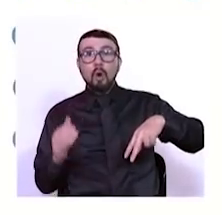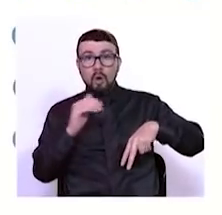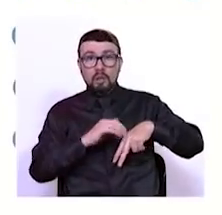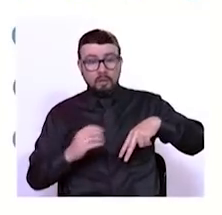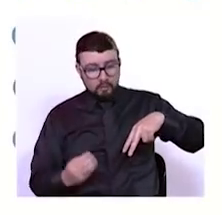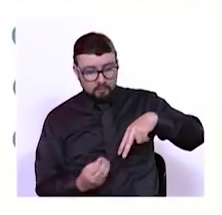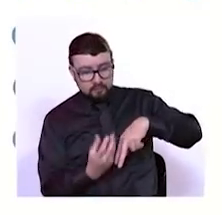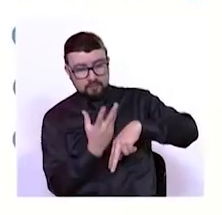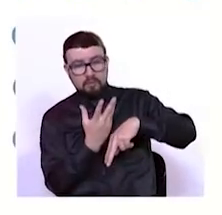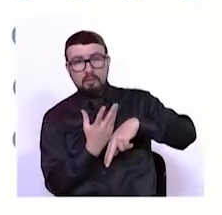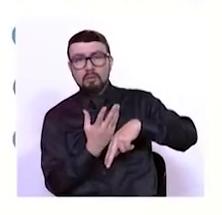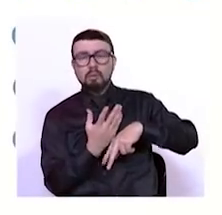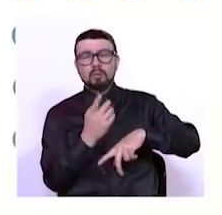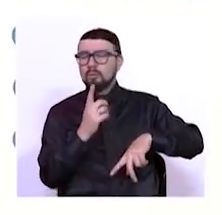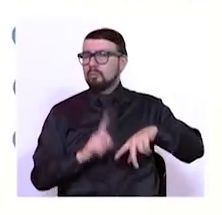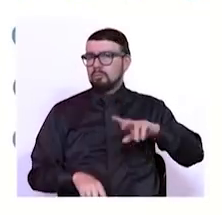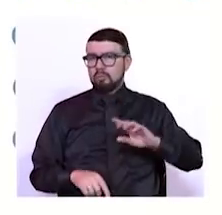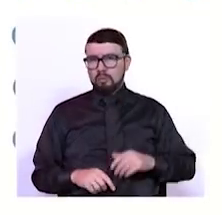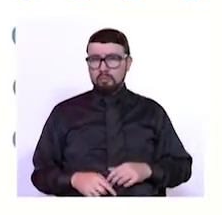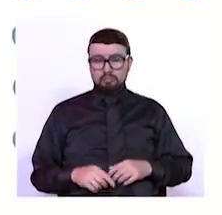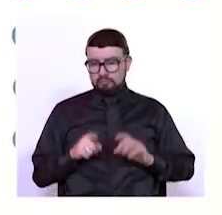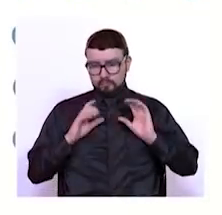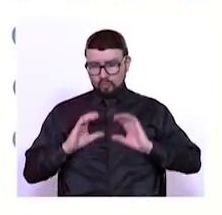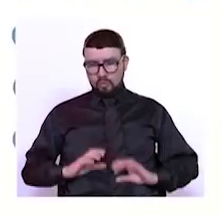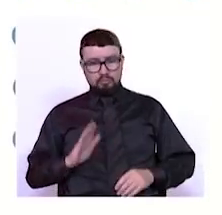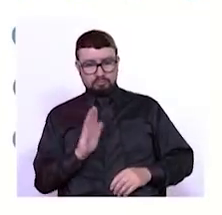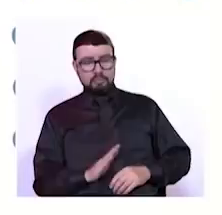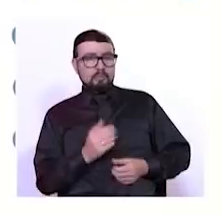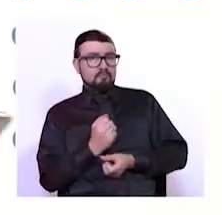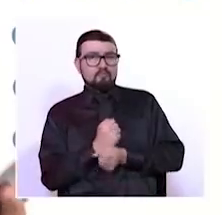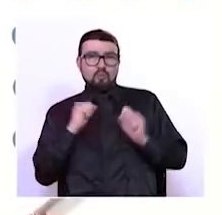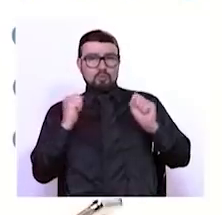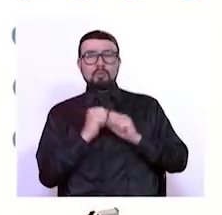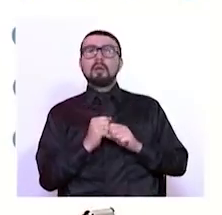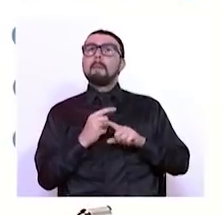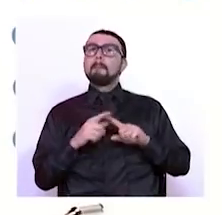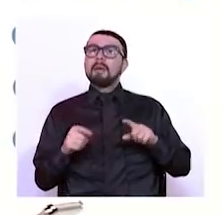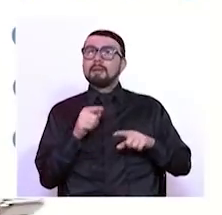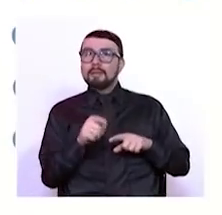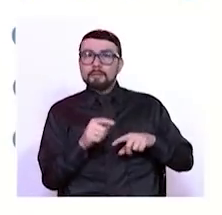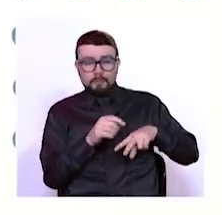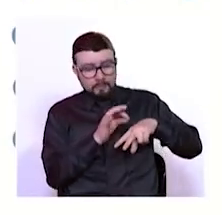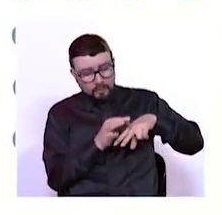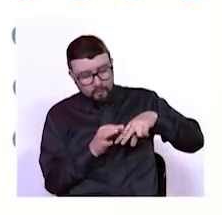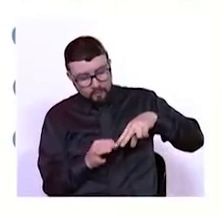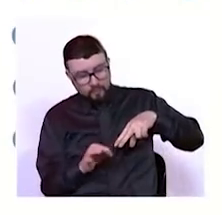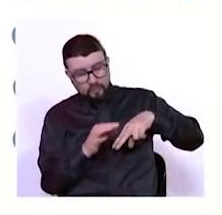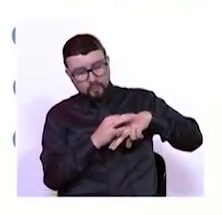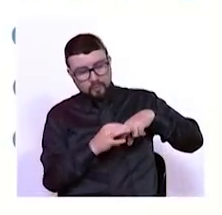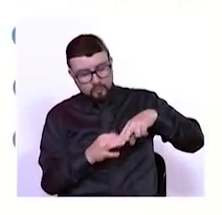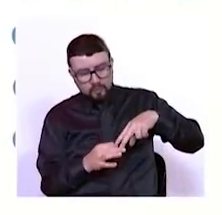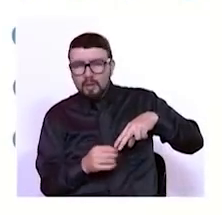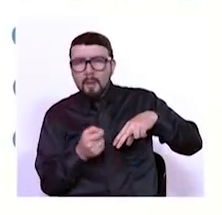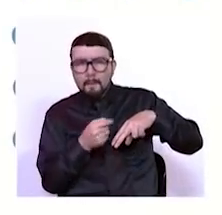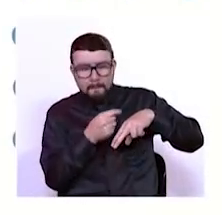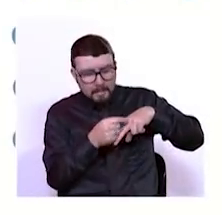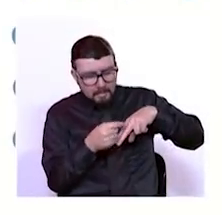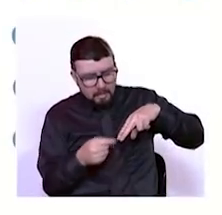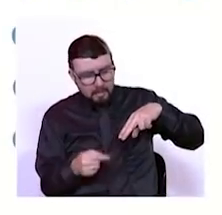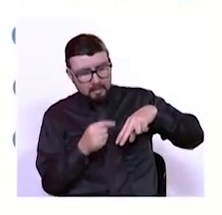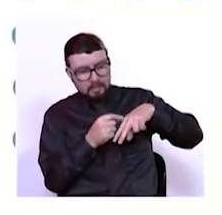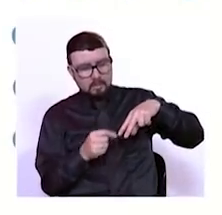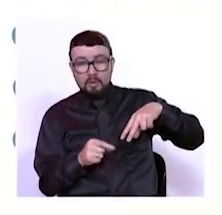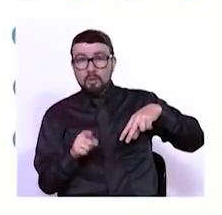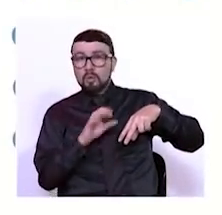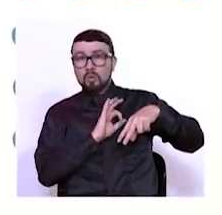volver a aparecer. Eso pues anatómicamente es imposible. Pero quedan las tributarias, quedan las perforantes que no se